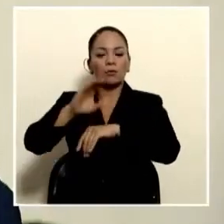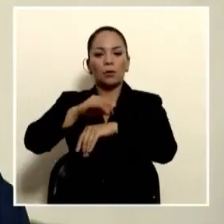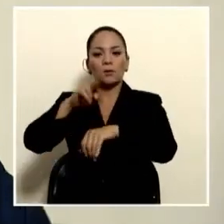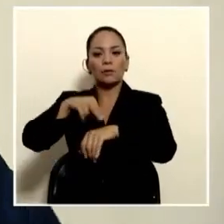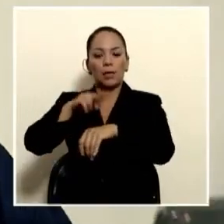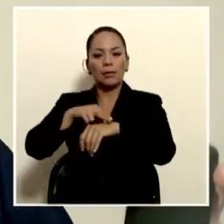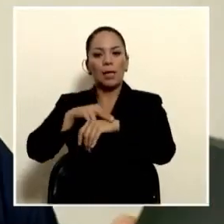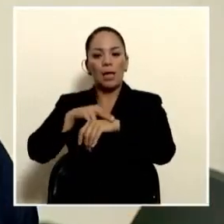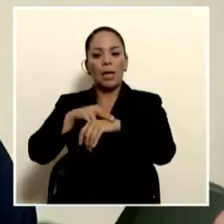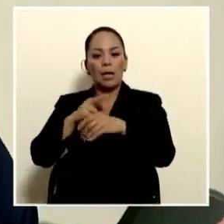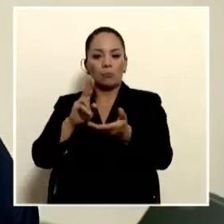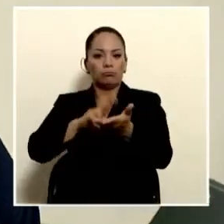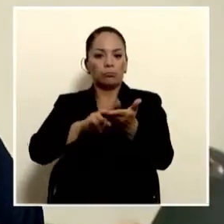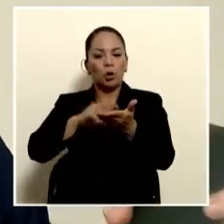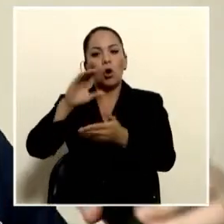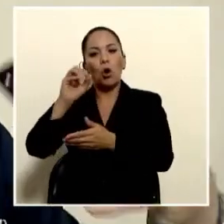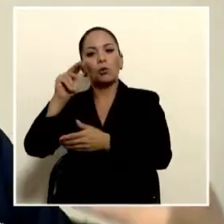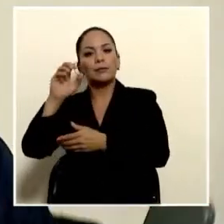de Concesiones.